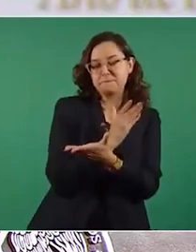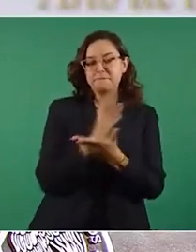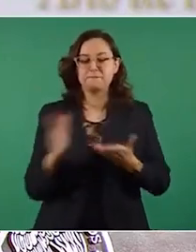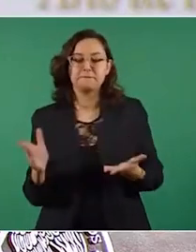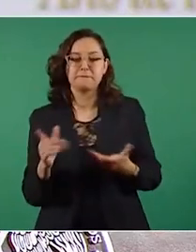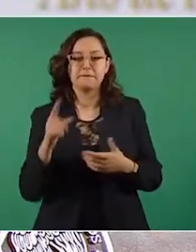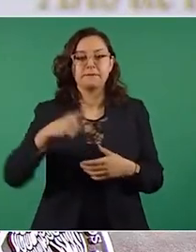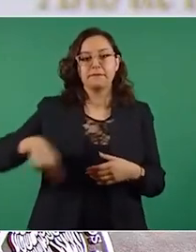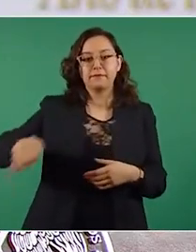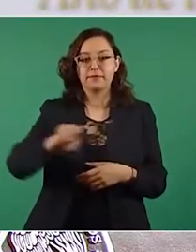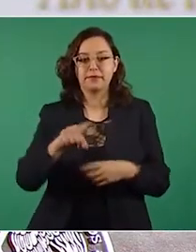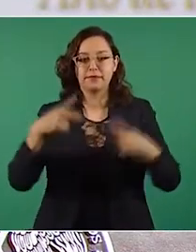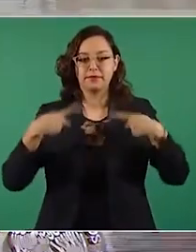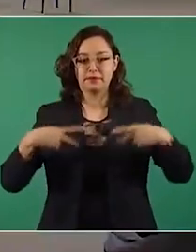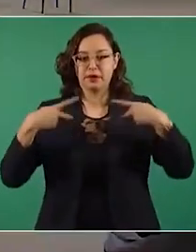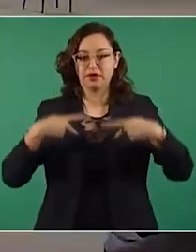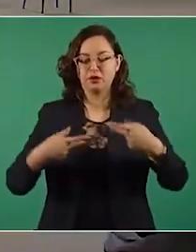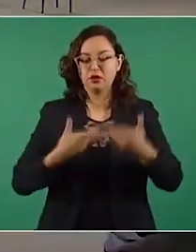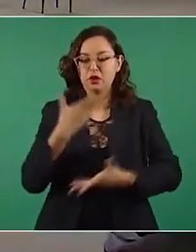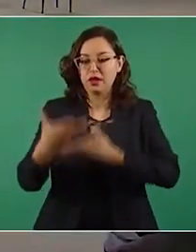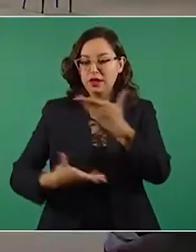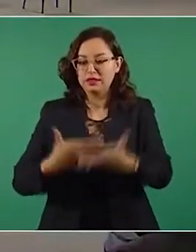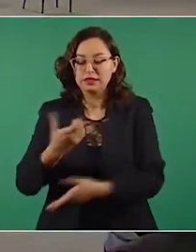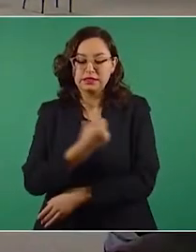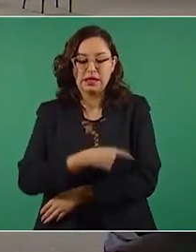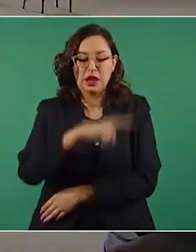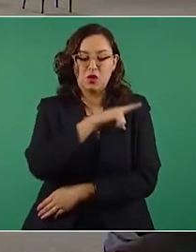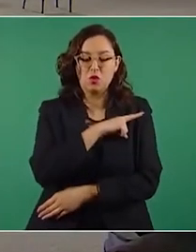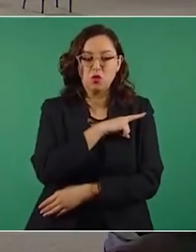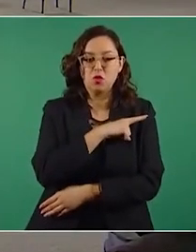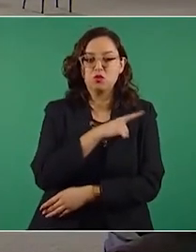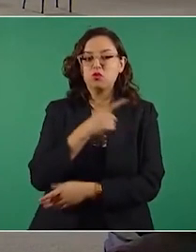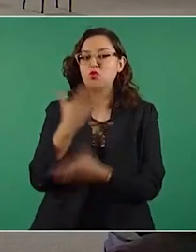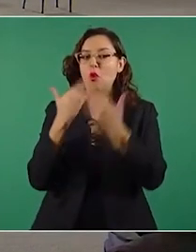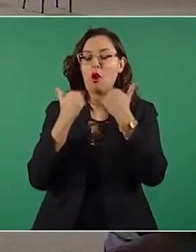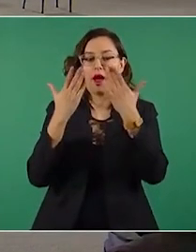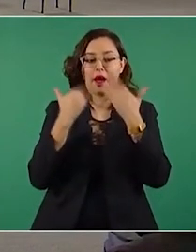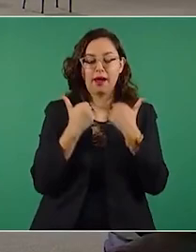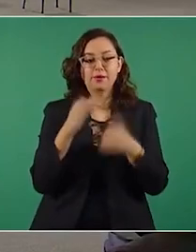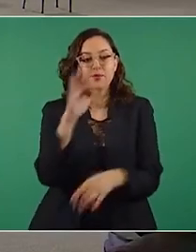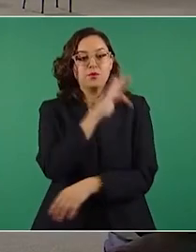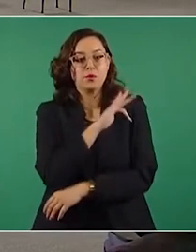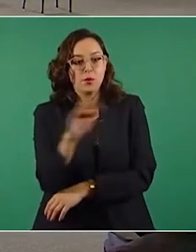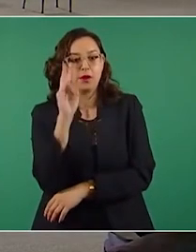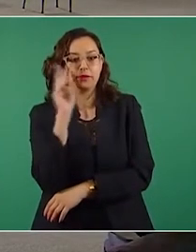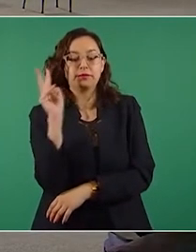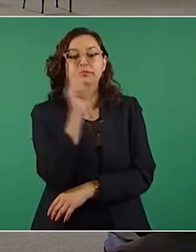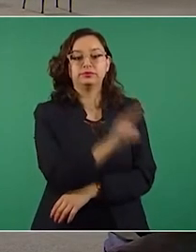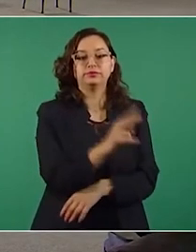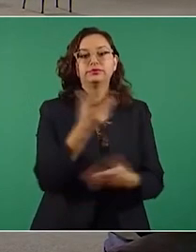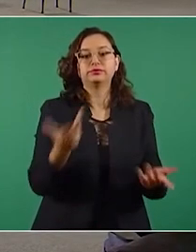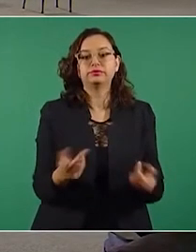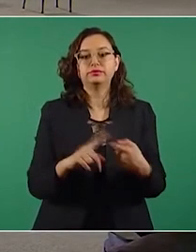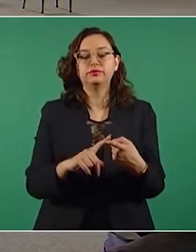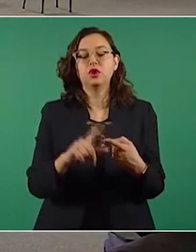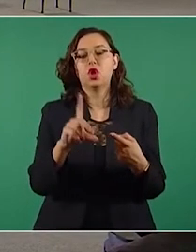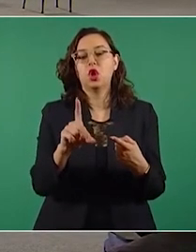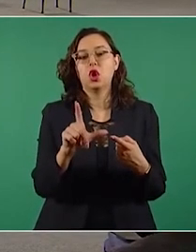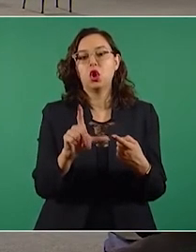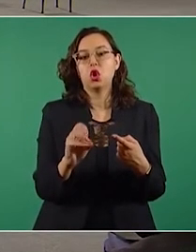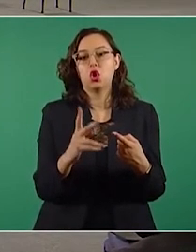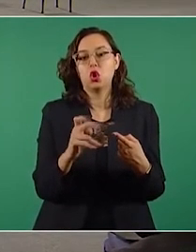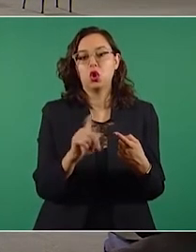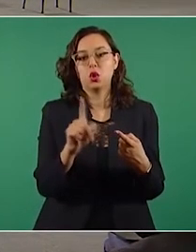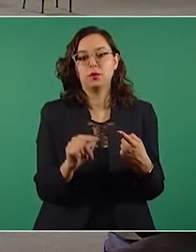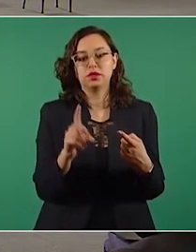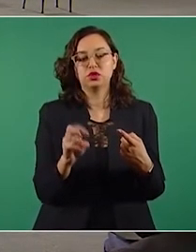la población sin servicios de salud. Bueno, aquí las notas, entre los que se encuentran Joaquín López Dóriga,